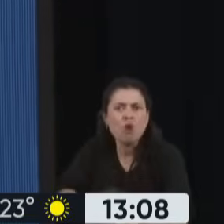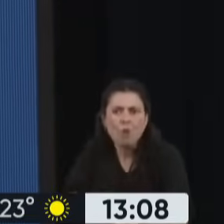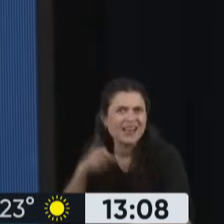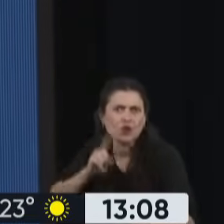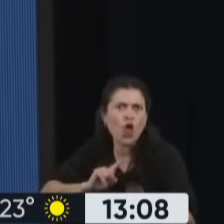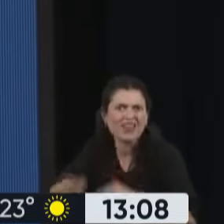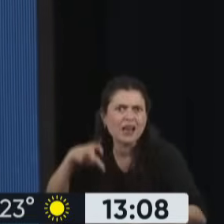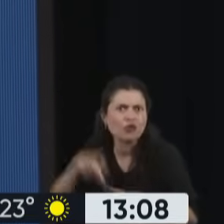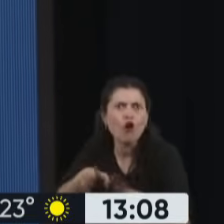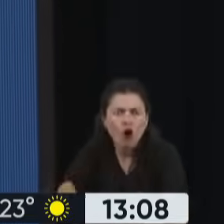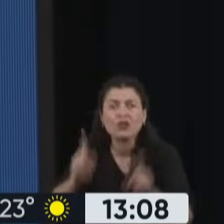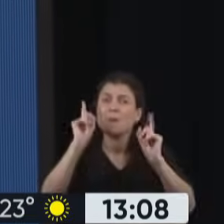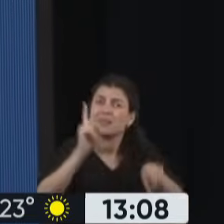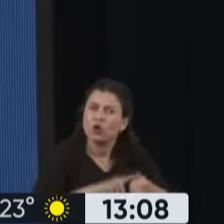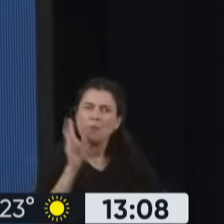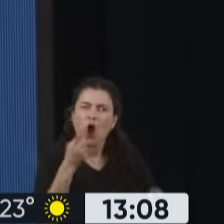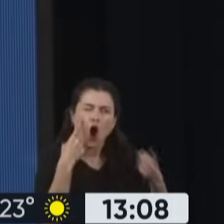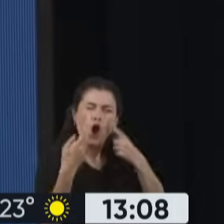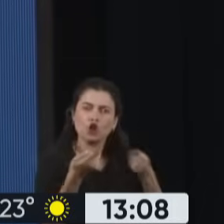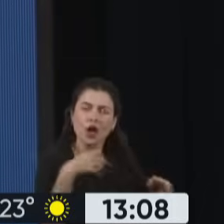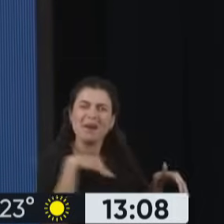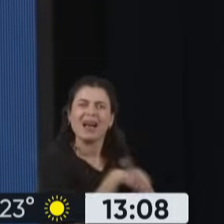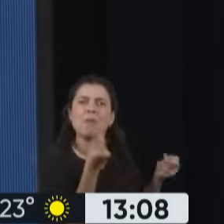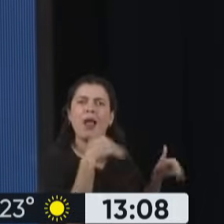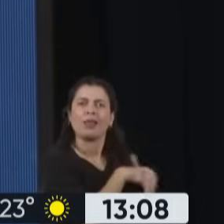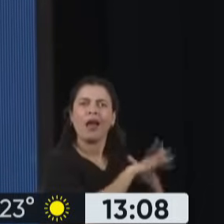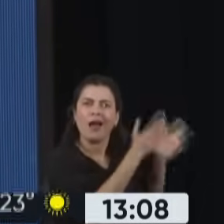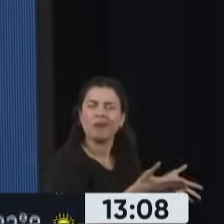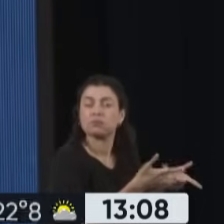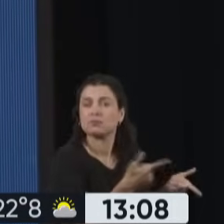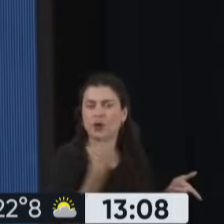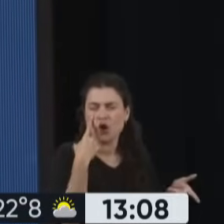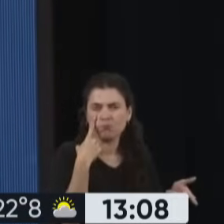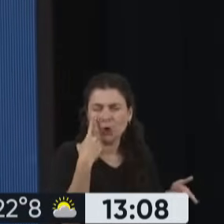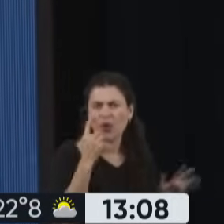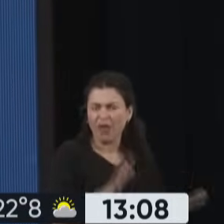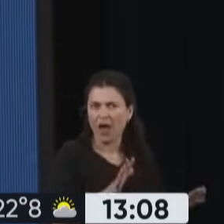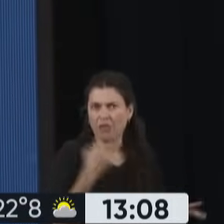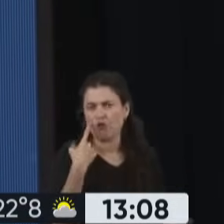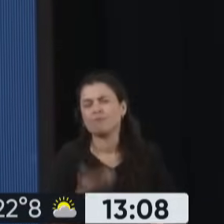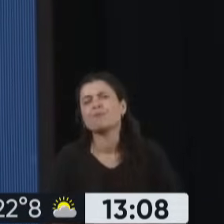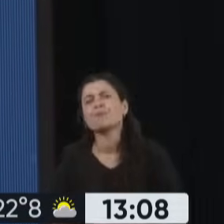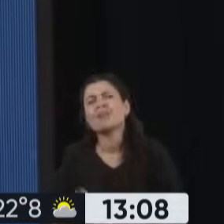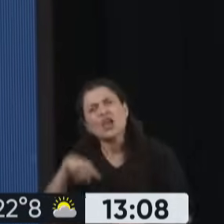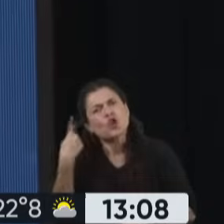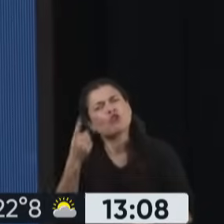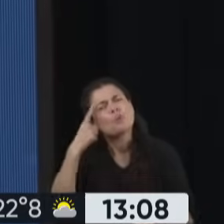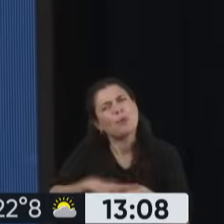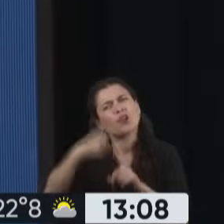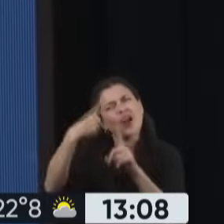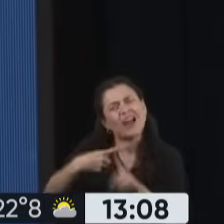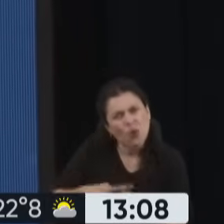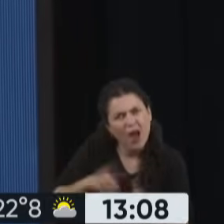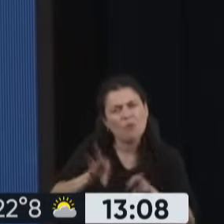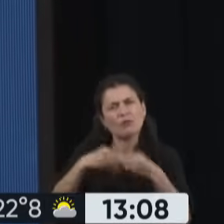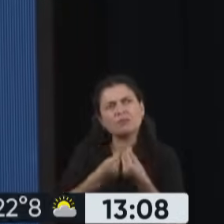de los stocks. Y en ese contexto, nosotros habíamos hecho la cuenta y la realidad es que